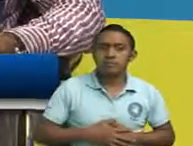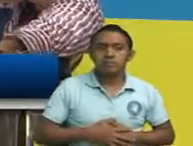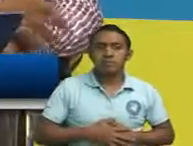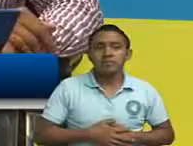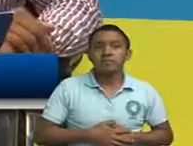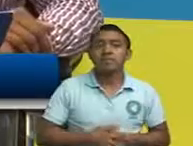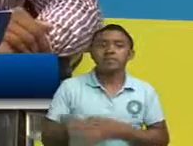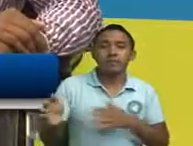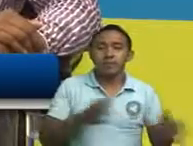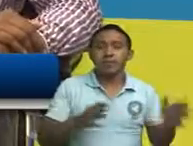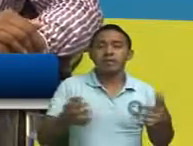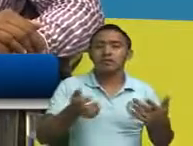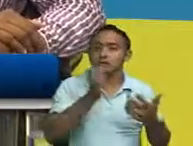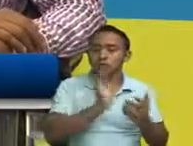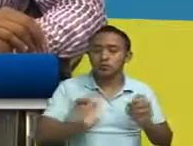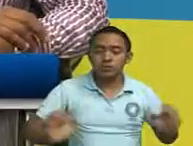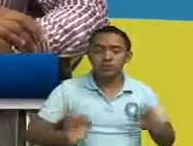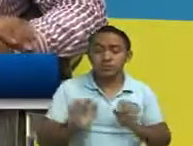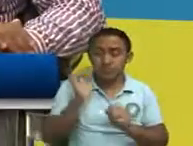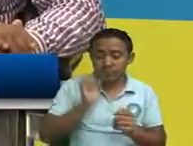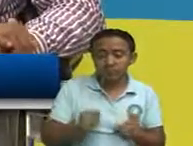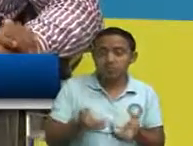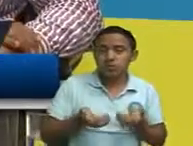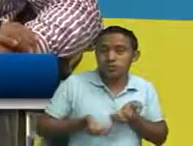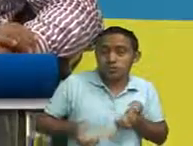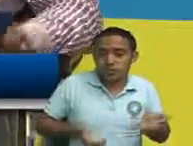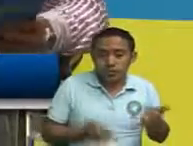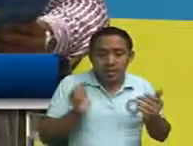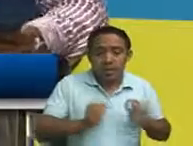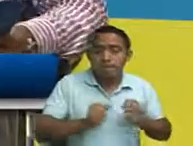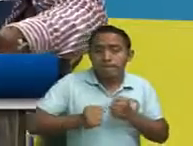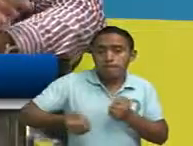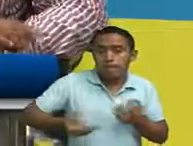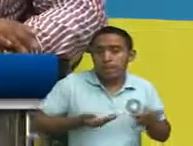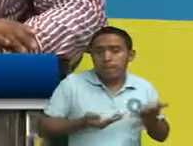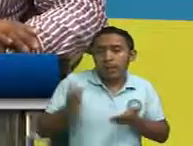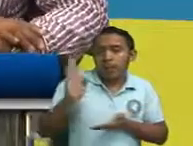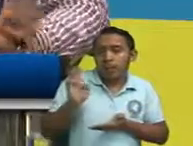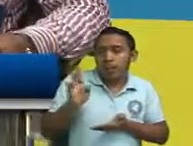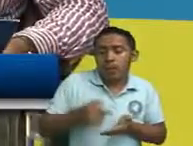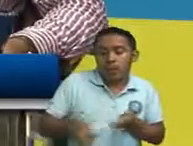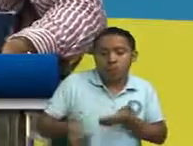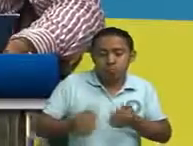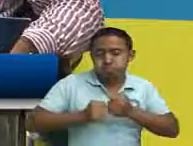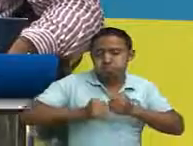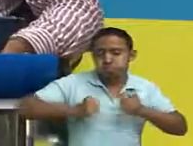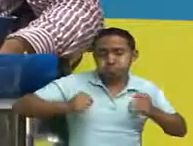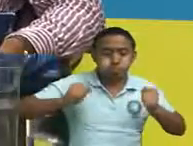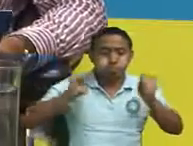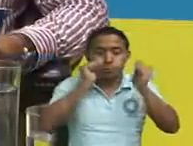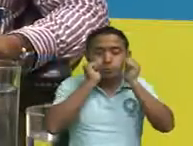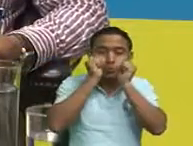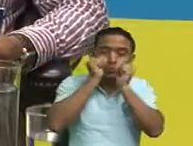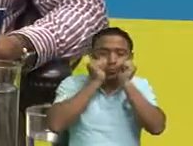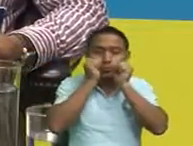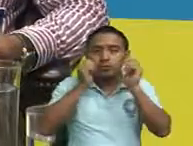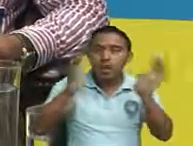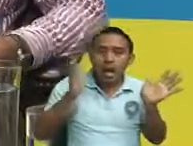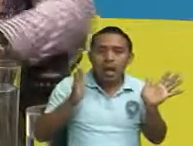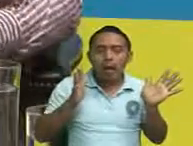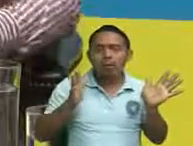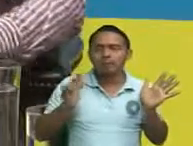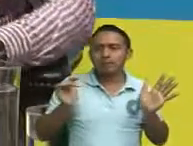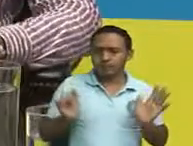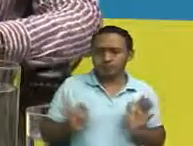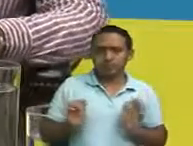la obesidad en los niños. Hay personas que se alegran cuando miran a aquel bebito o aquel niño de 1 año, 2 años, que